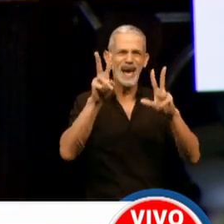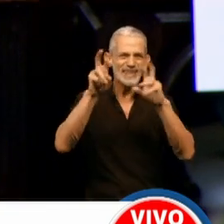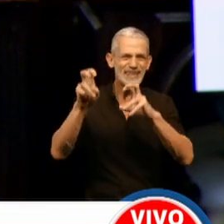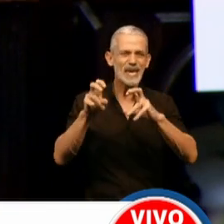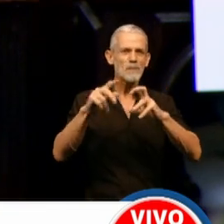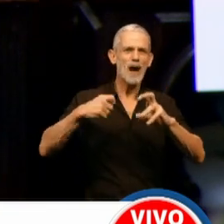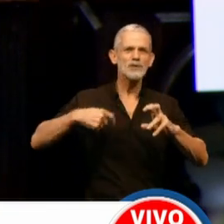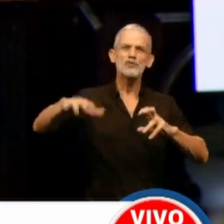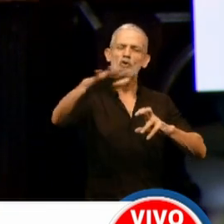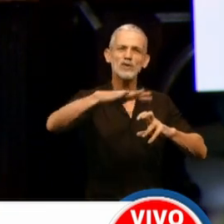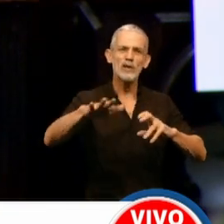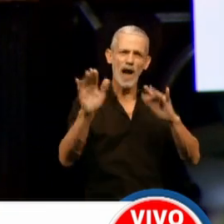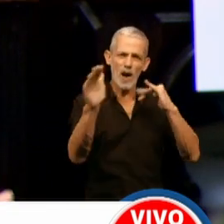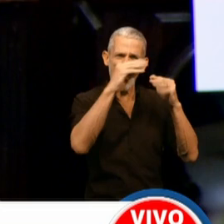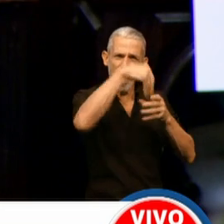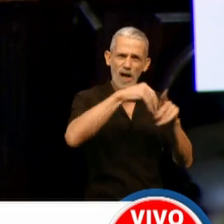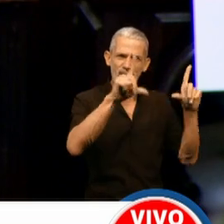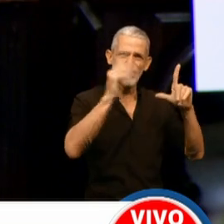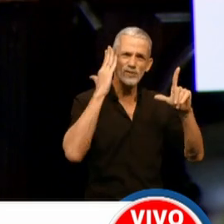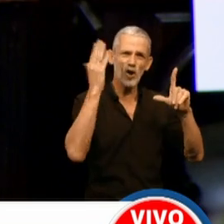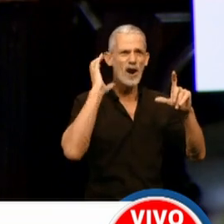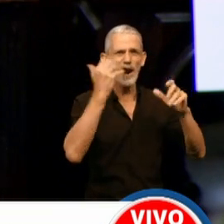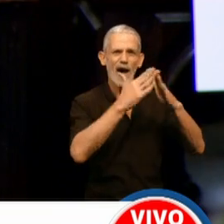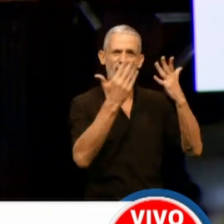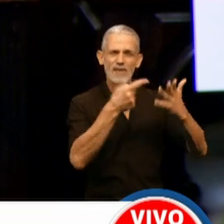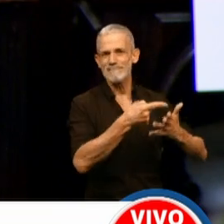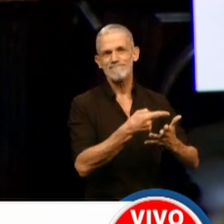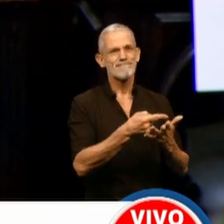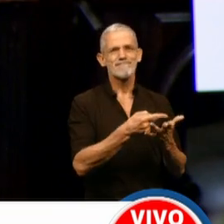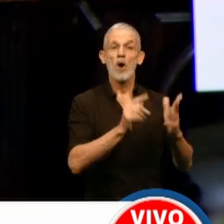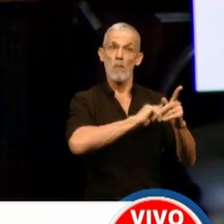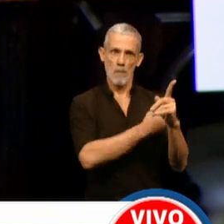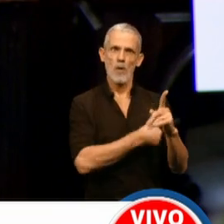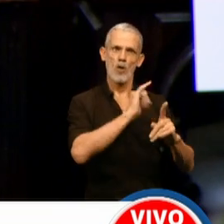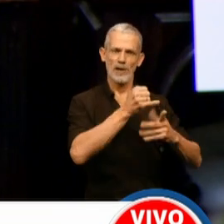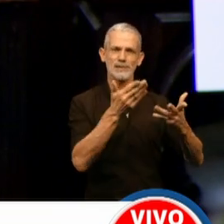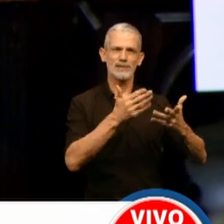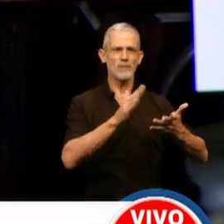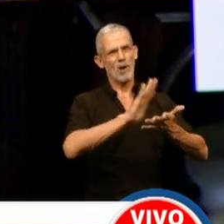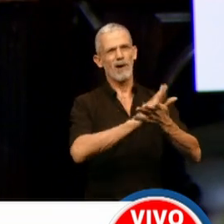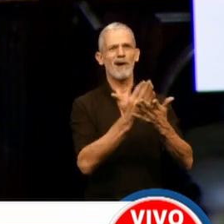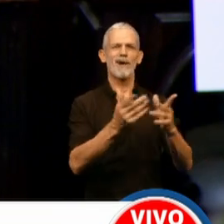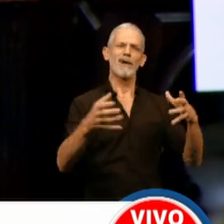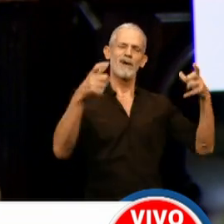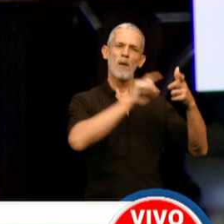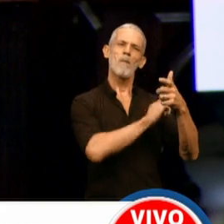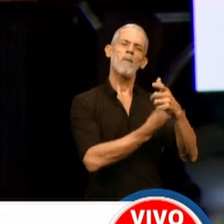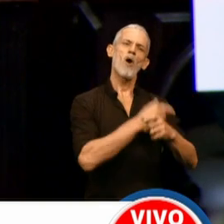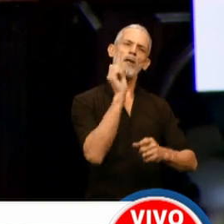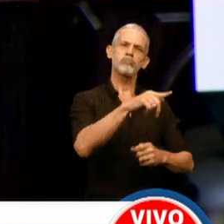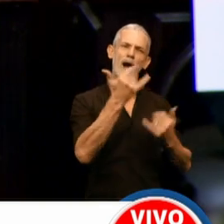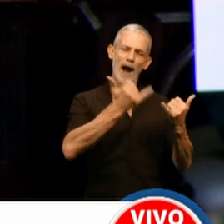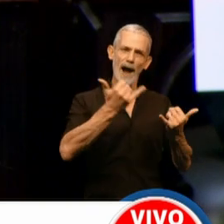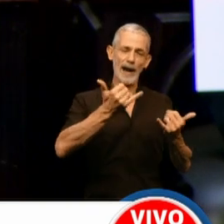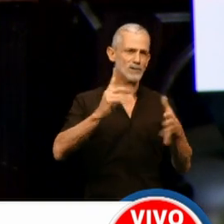las agendas pero que sí representan el poder y el privilegio y que son la otra cara de los poderes de los privilegios